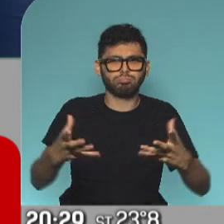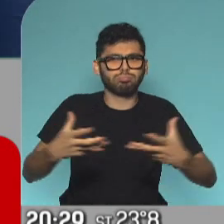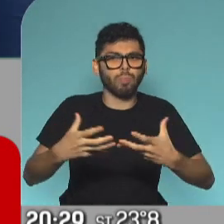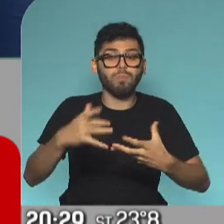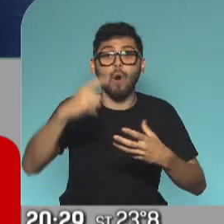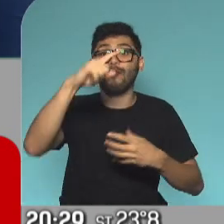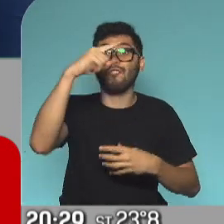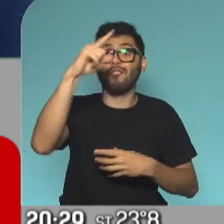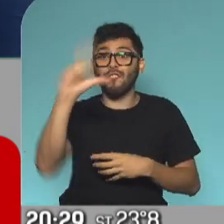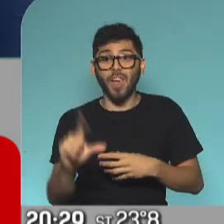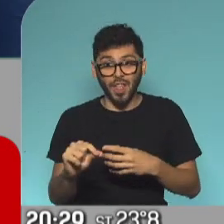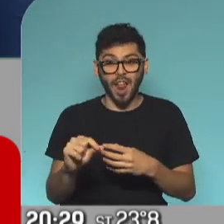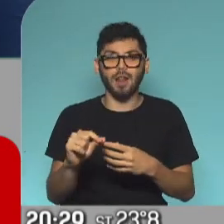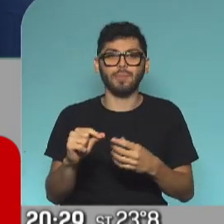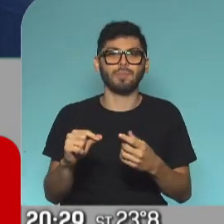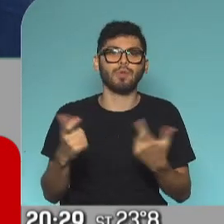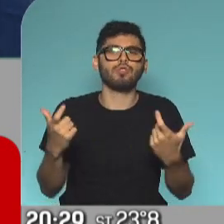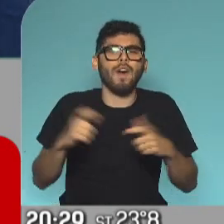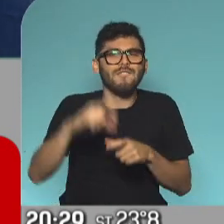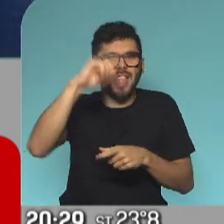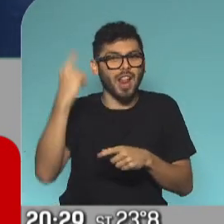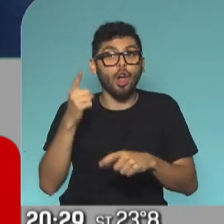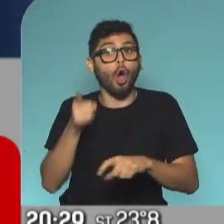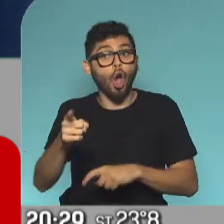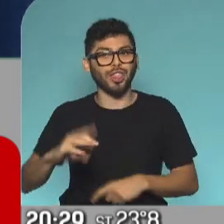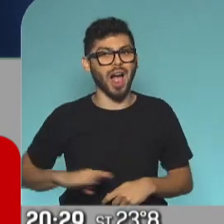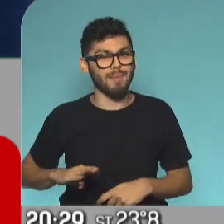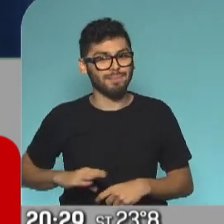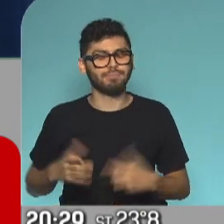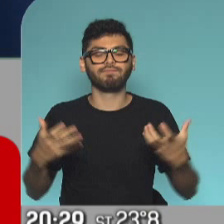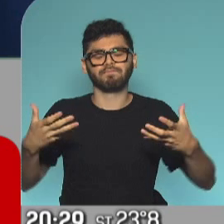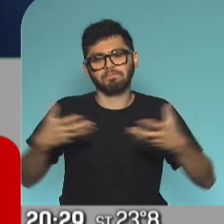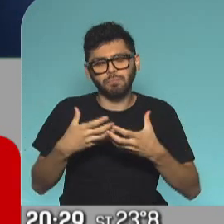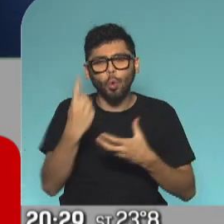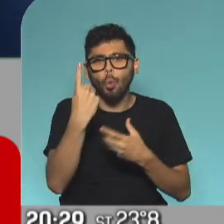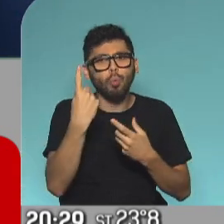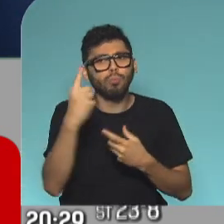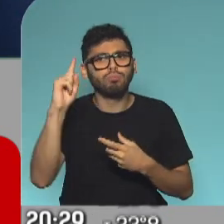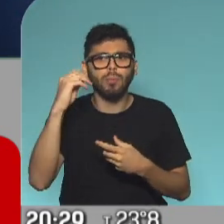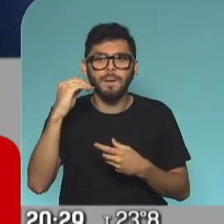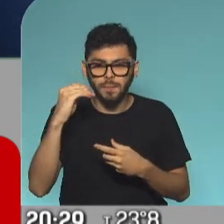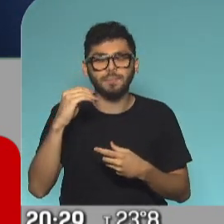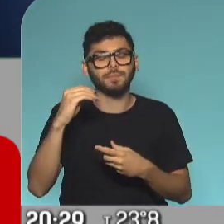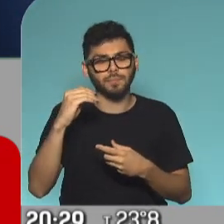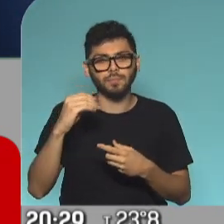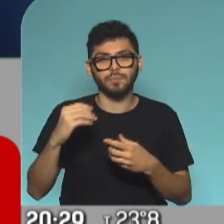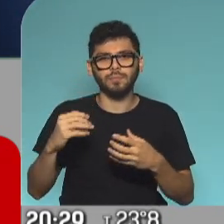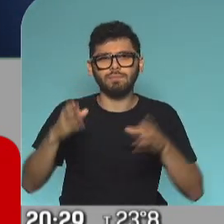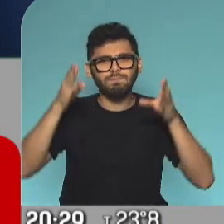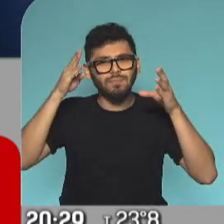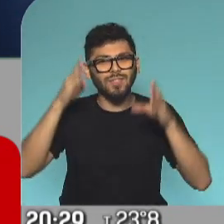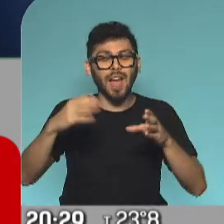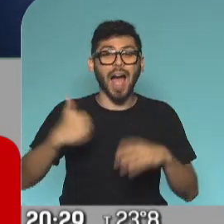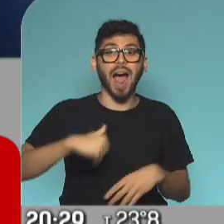federal Argentina contra el Hambre, con una novedad, bien vos lo decías, ¿no? Y es que se va a destinar a la Argentina